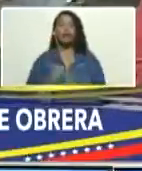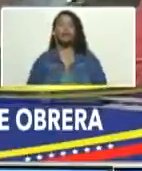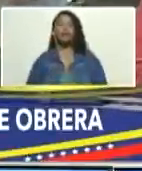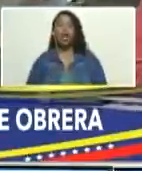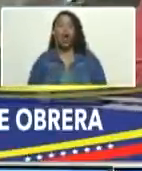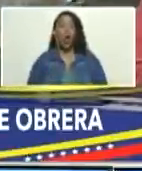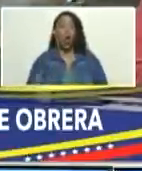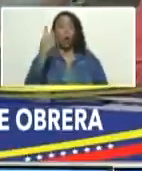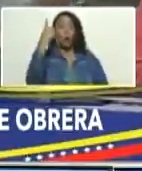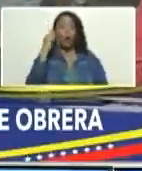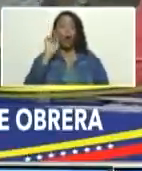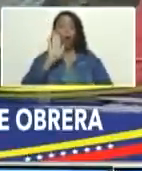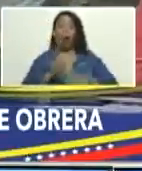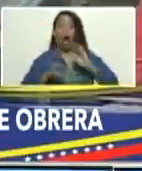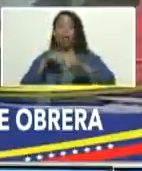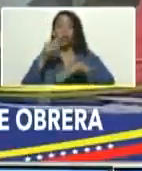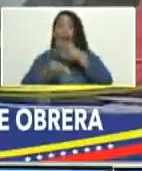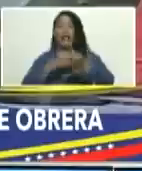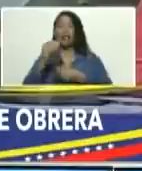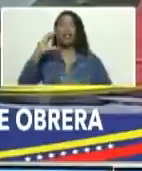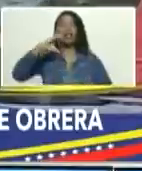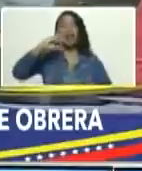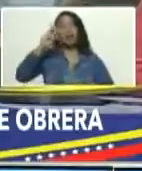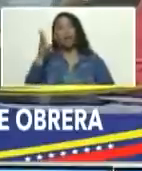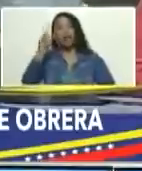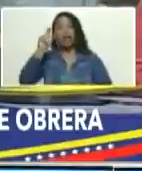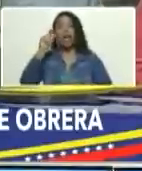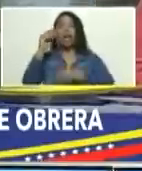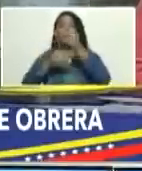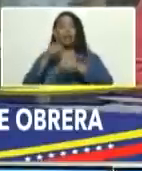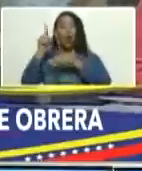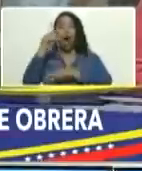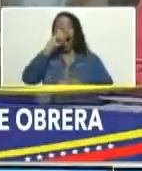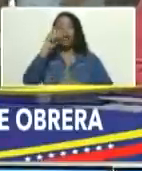los CPT los dimos en esos años,